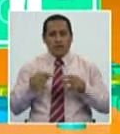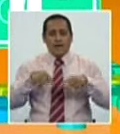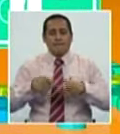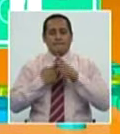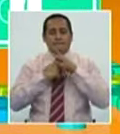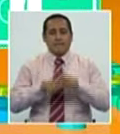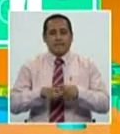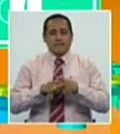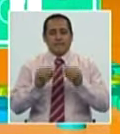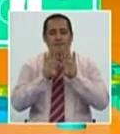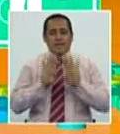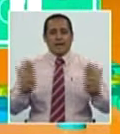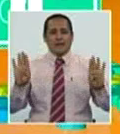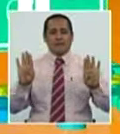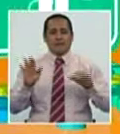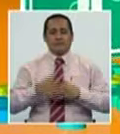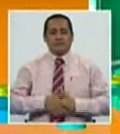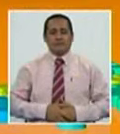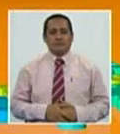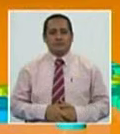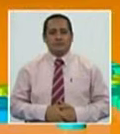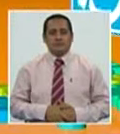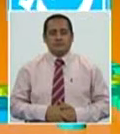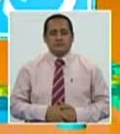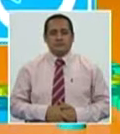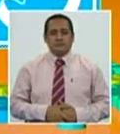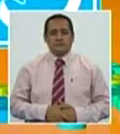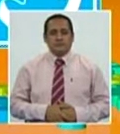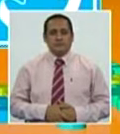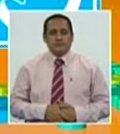nosotros, que aquí empieza Sin Barreras.